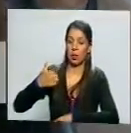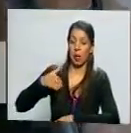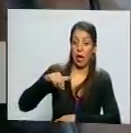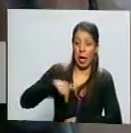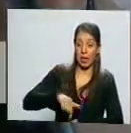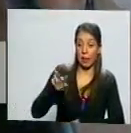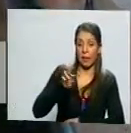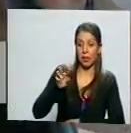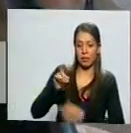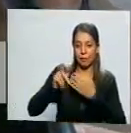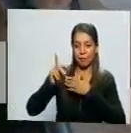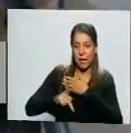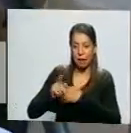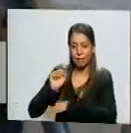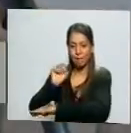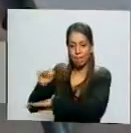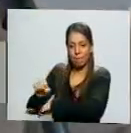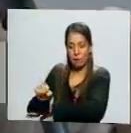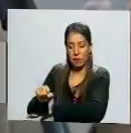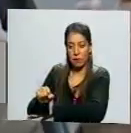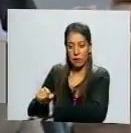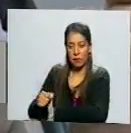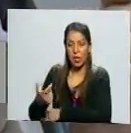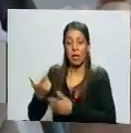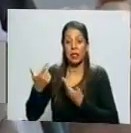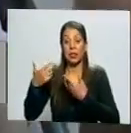los mecanismos para que esos